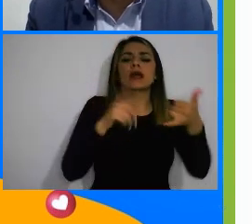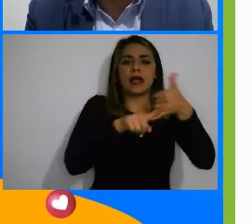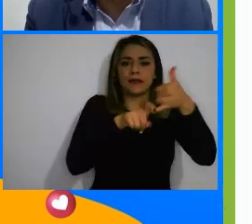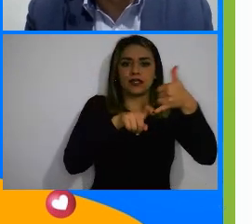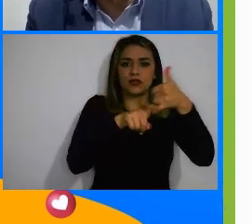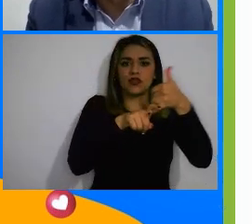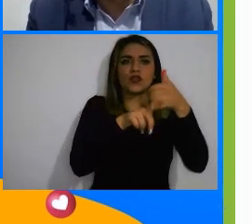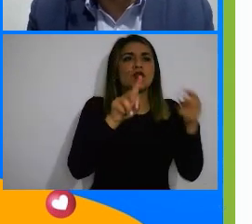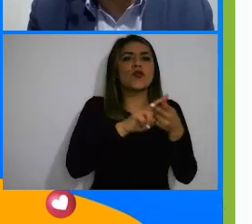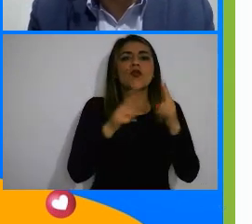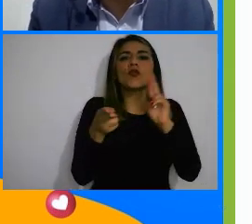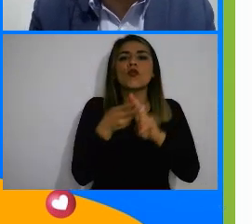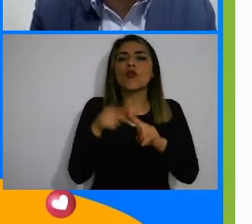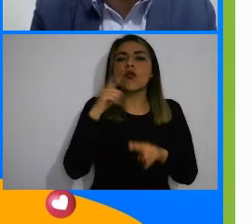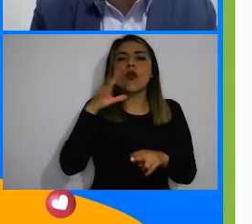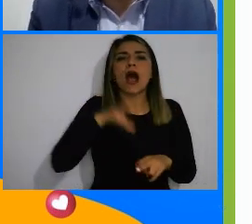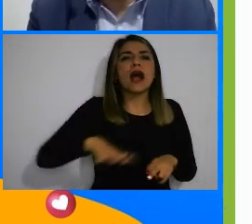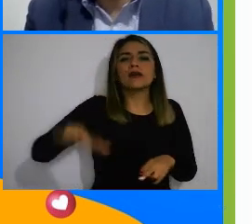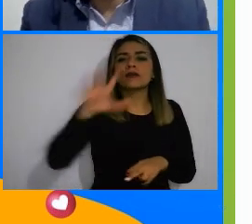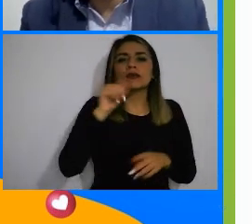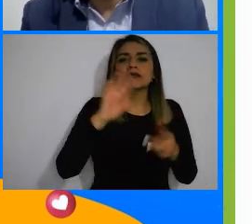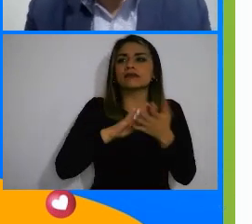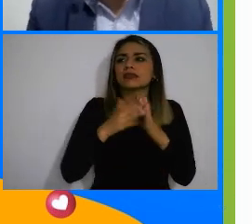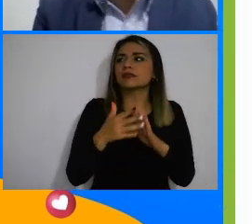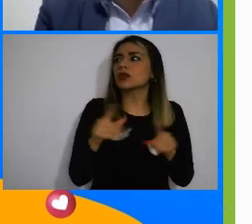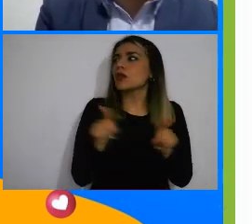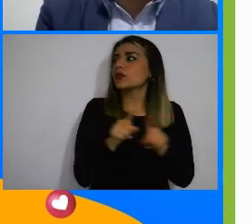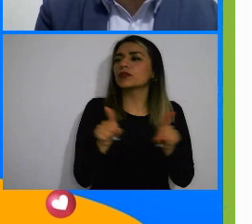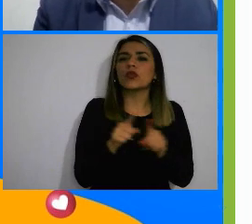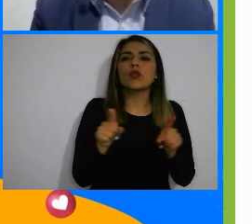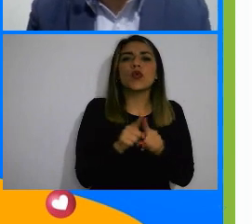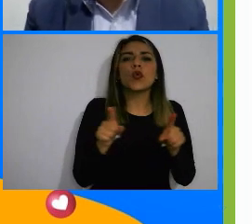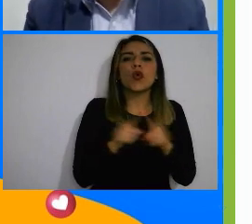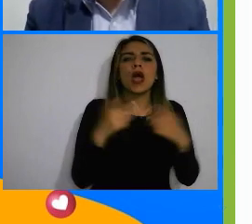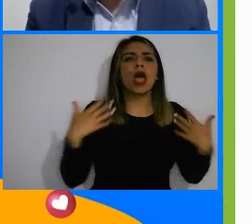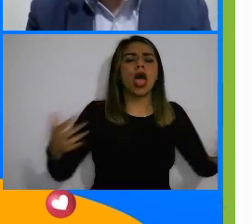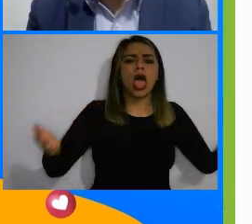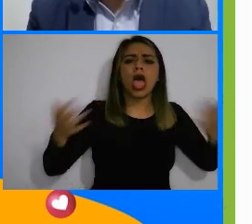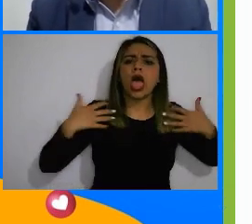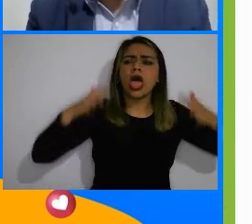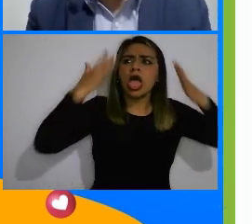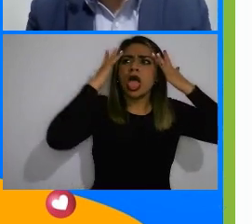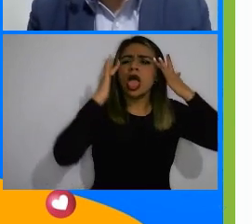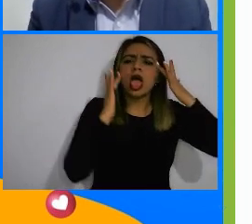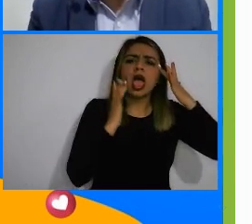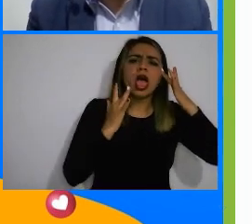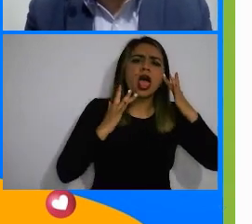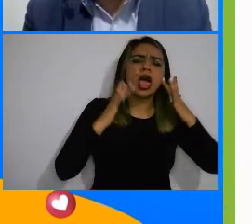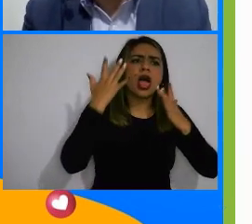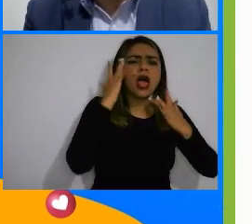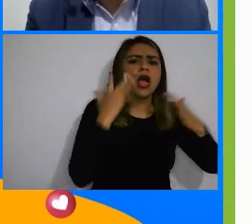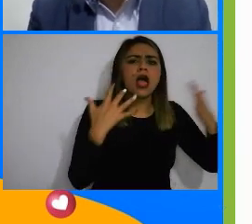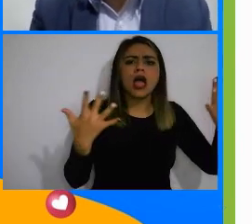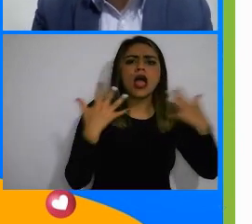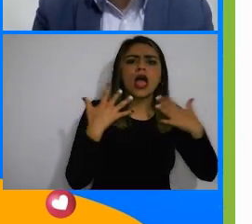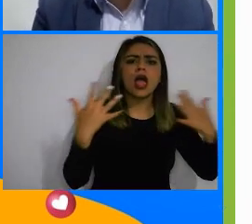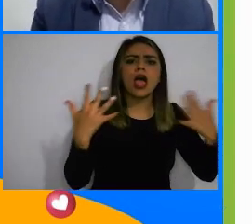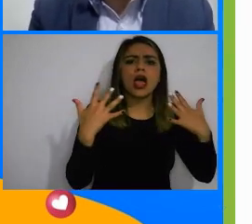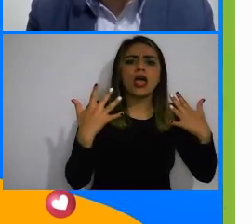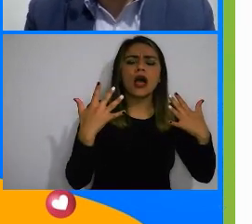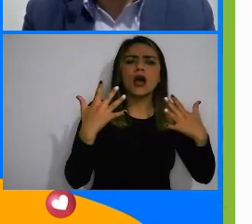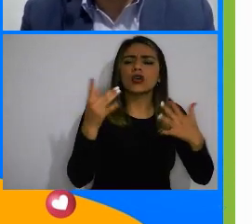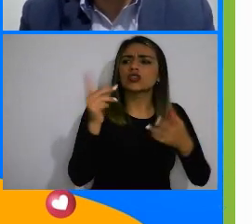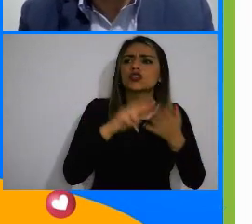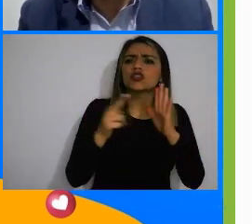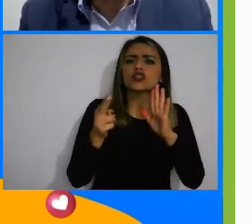como estar en un jacuzzi, ¿sí? No, mentira, en un jacuzzi no, en un sauna. Pero resulta que un maldadoso va y le llenó esa